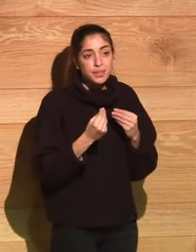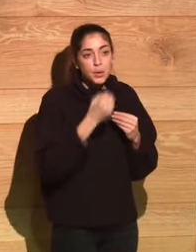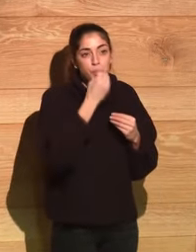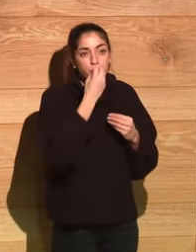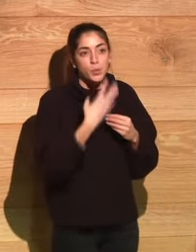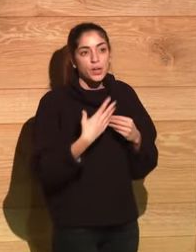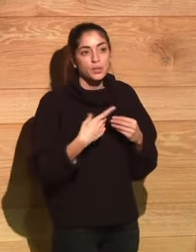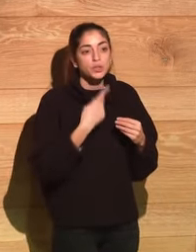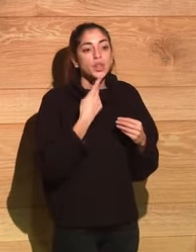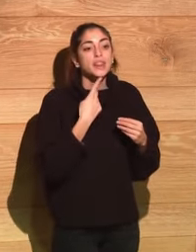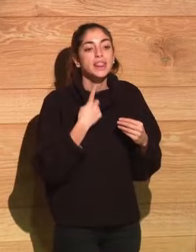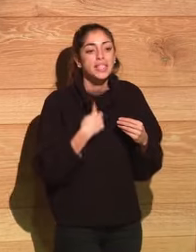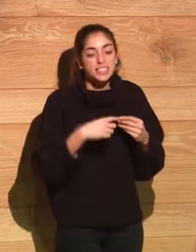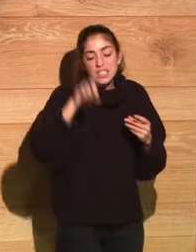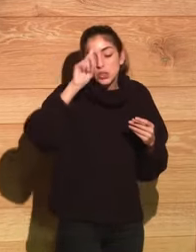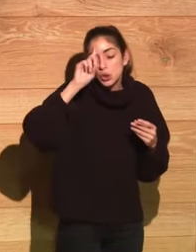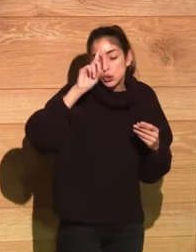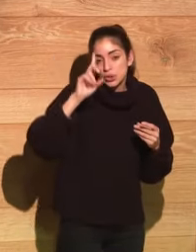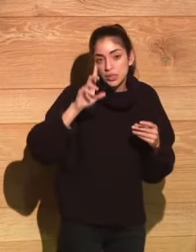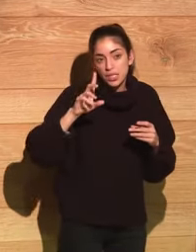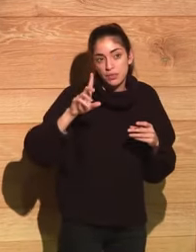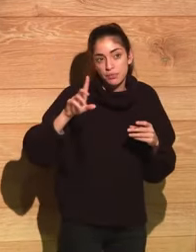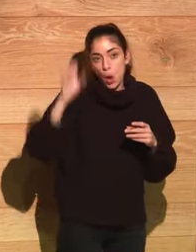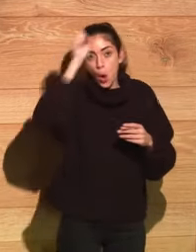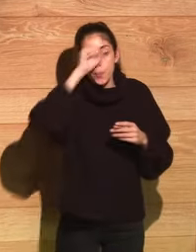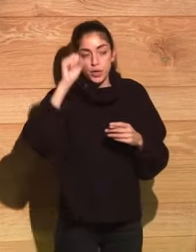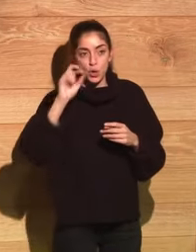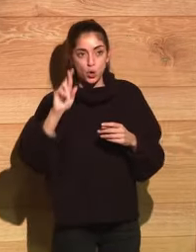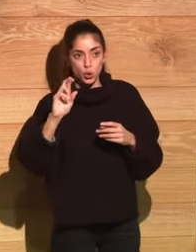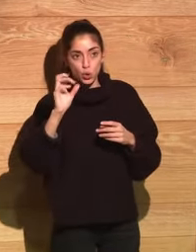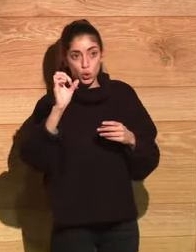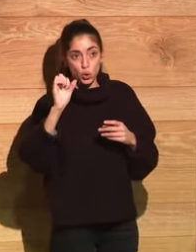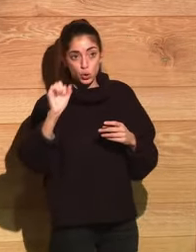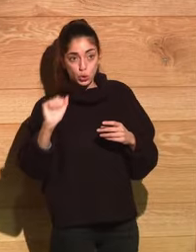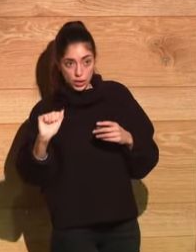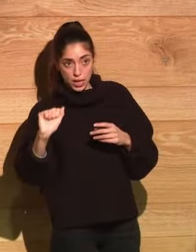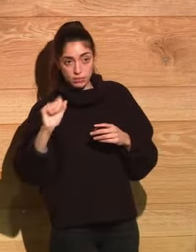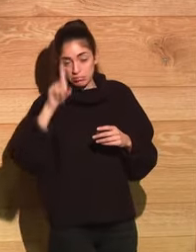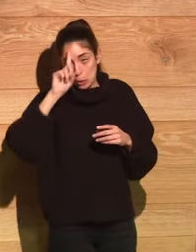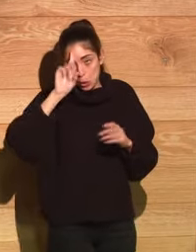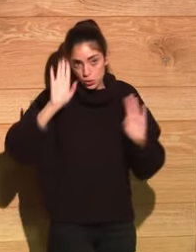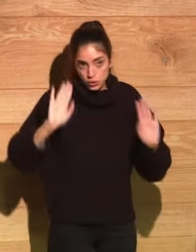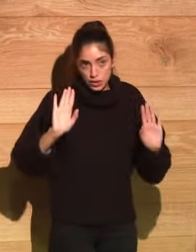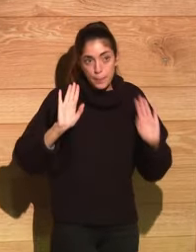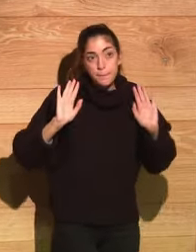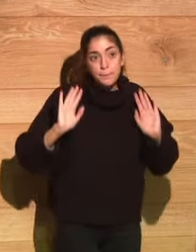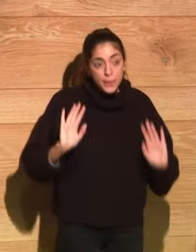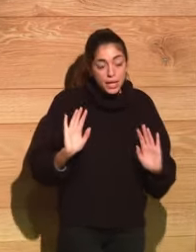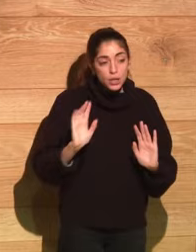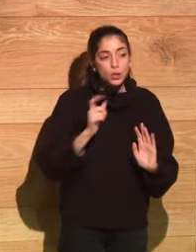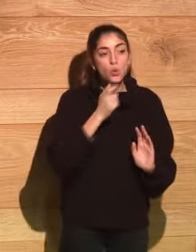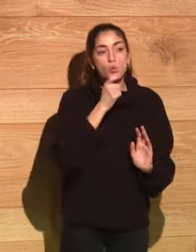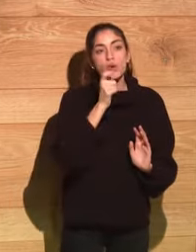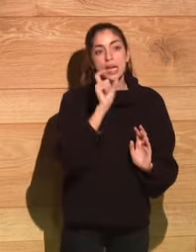Bueno, no sé qué es el deseo para Rosa Chacel. De hecho, es una palabra